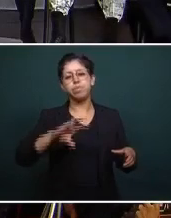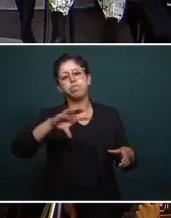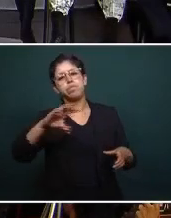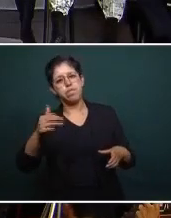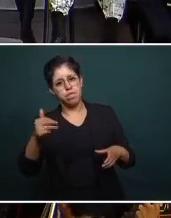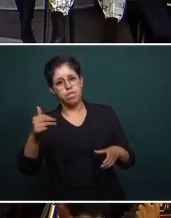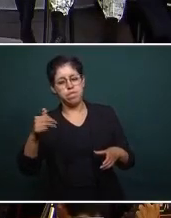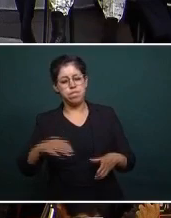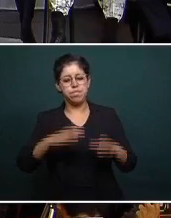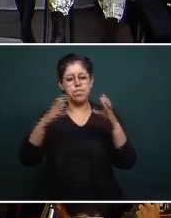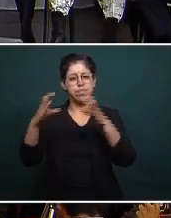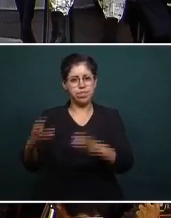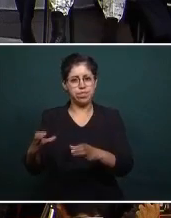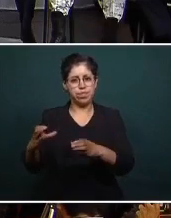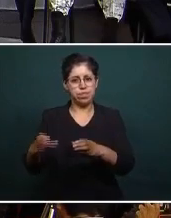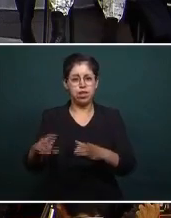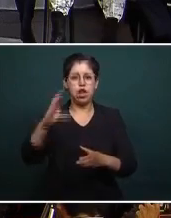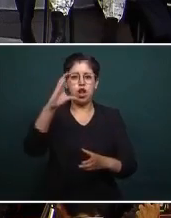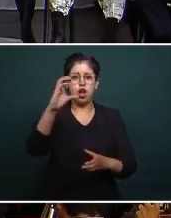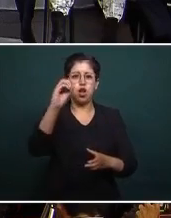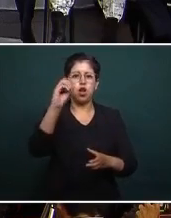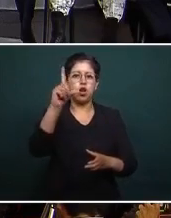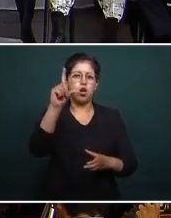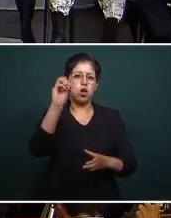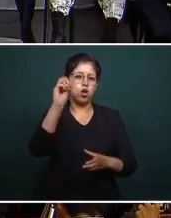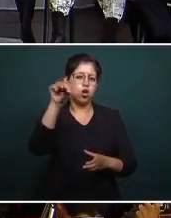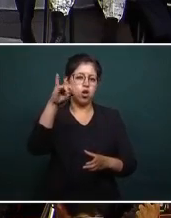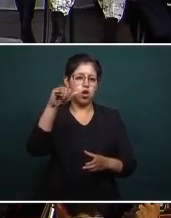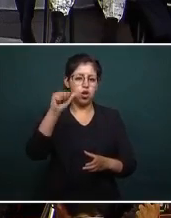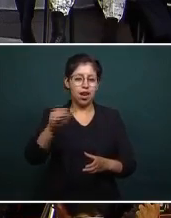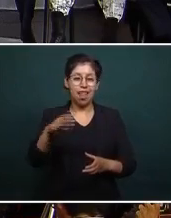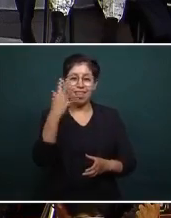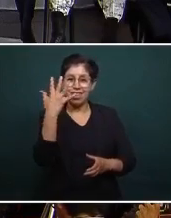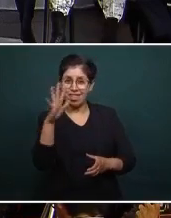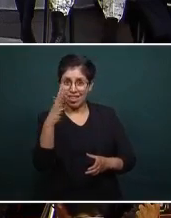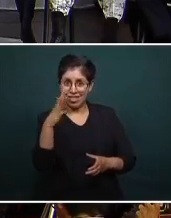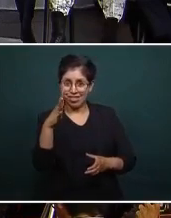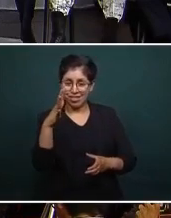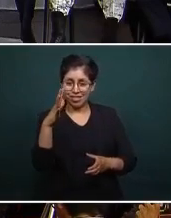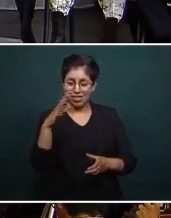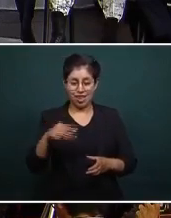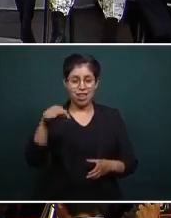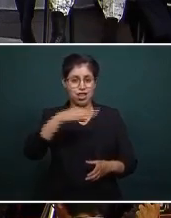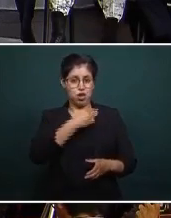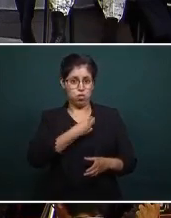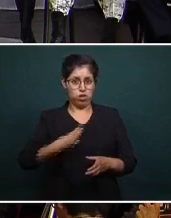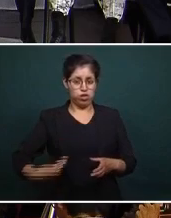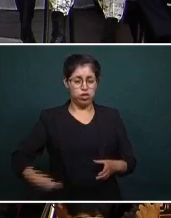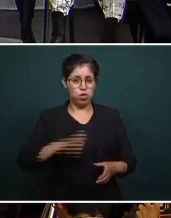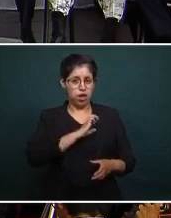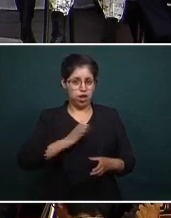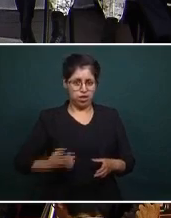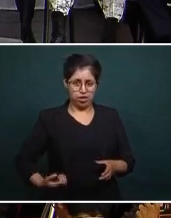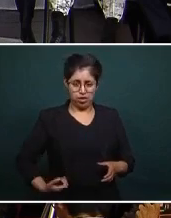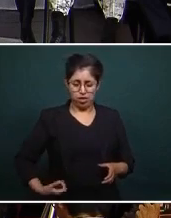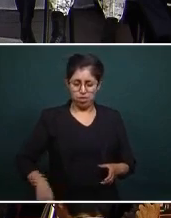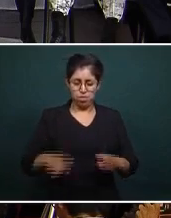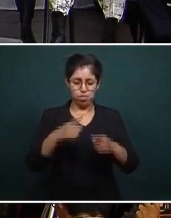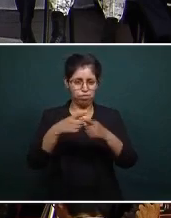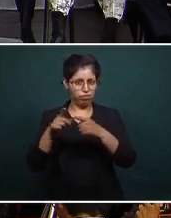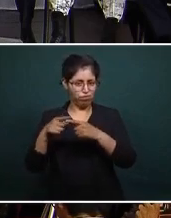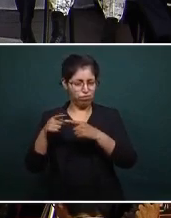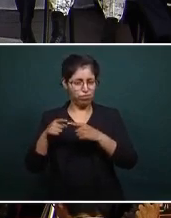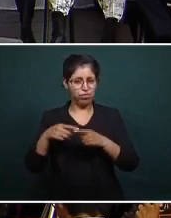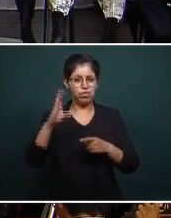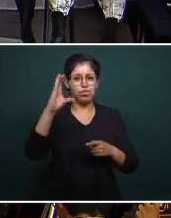mapeo de la incidencia delictiva por colonia. Aquí tenemos 10 colonias del municipio de Catepec, desde Jardines de Morelos, Ciudad Cuauhtémoc,